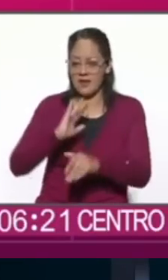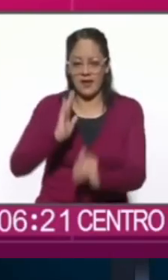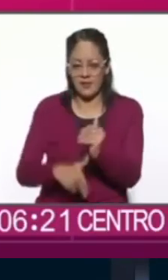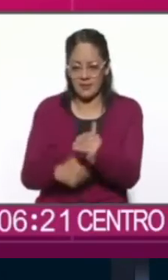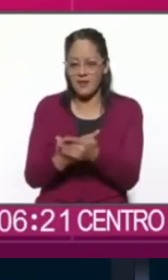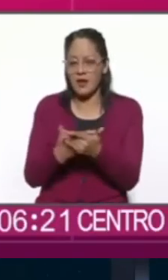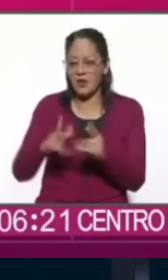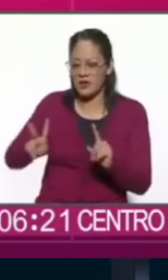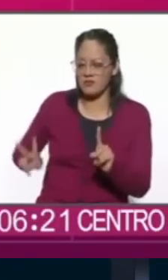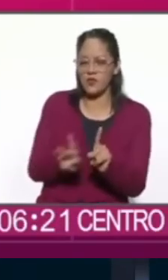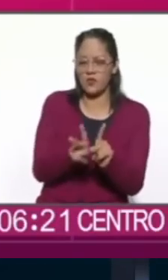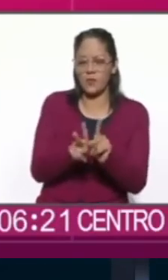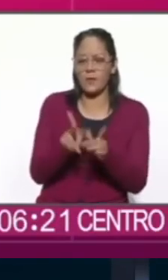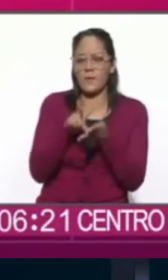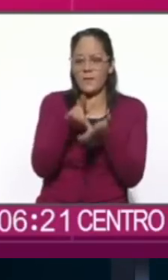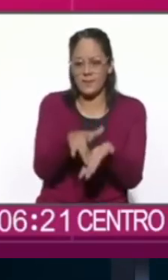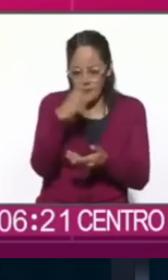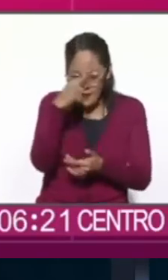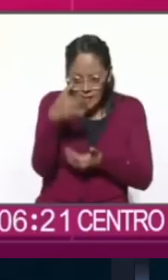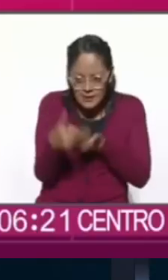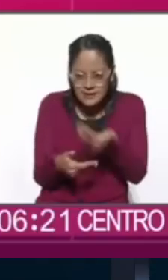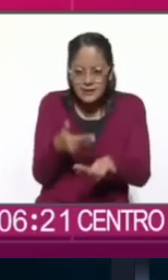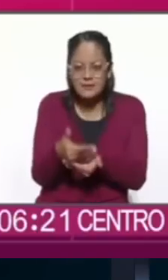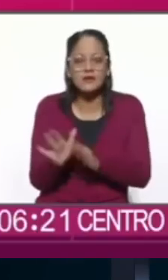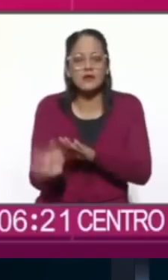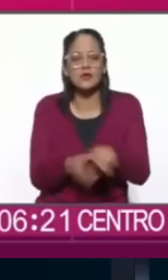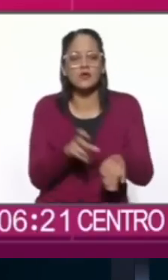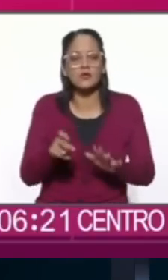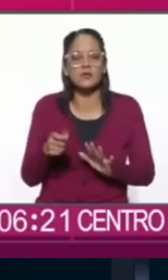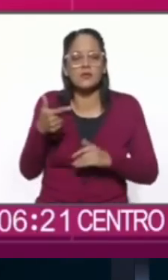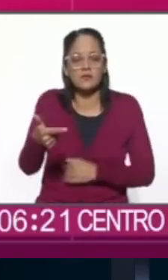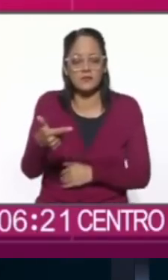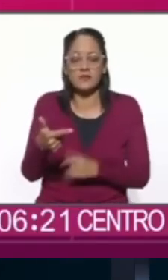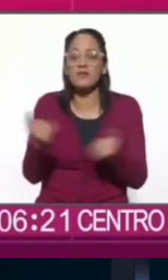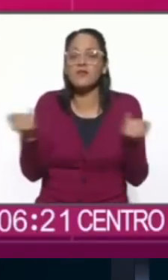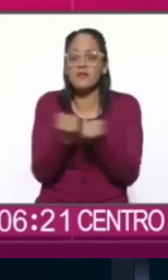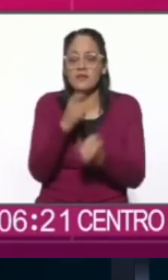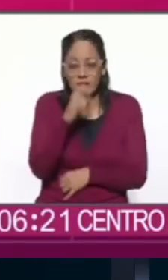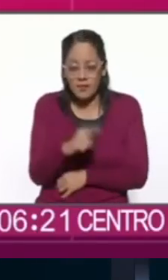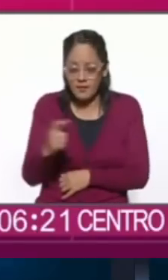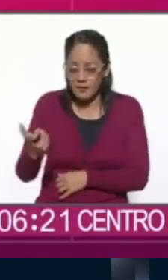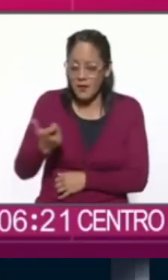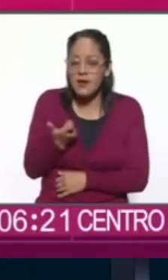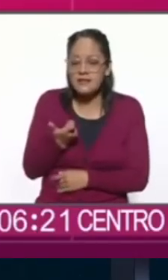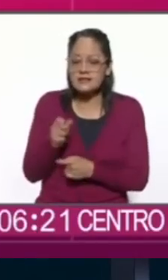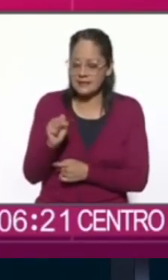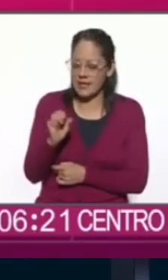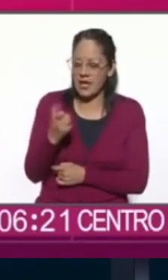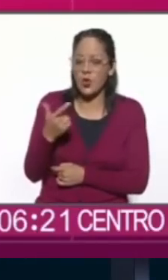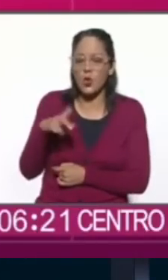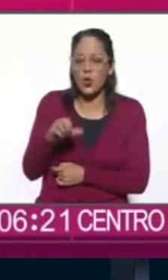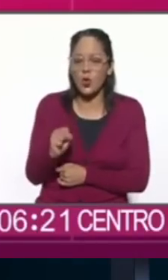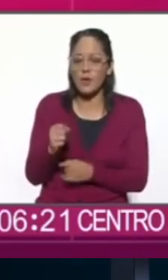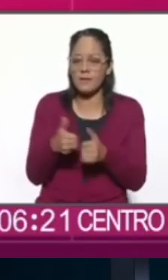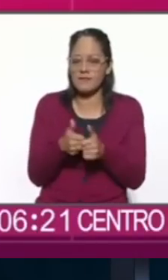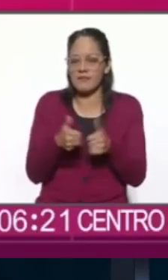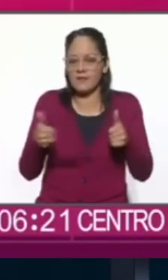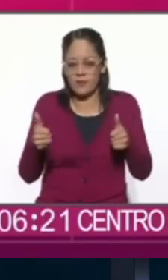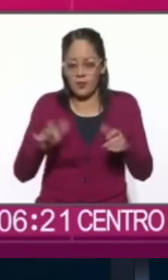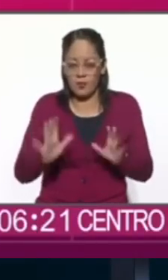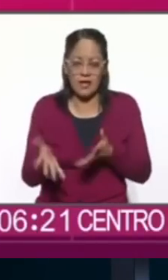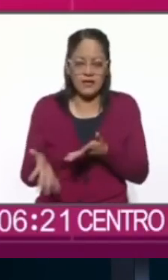2 personas de apoyo para estar a su servicio. 37. También reciben un seguro de separación individualizada